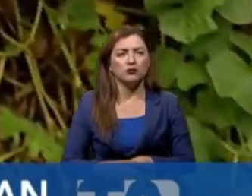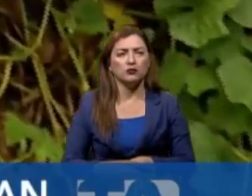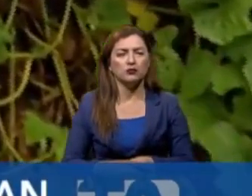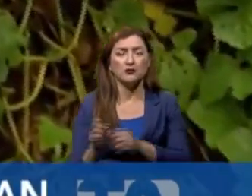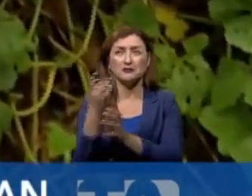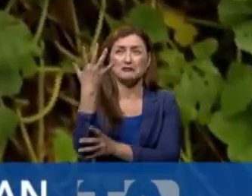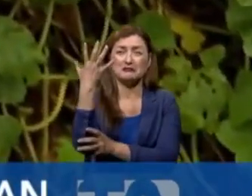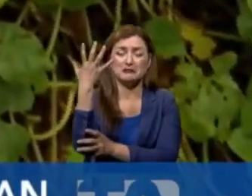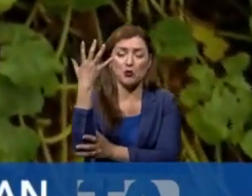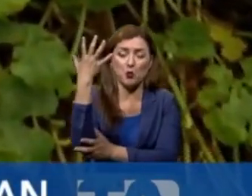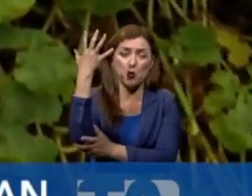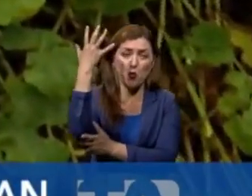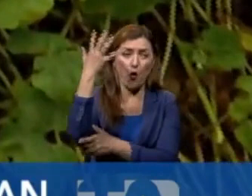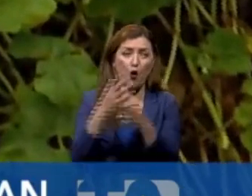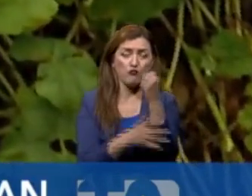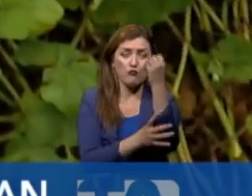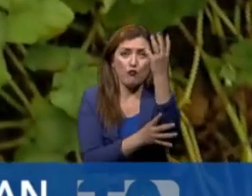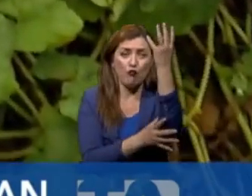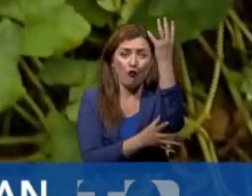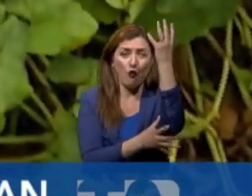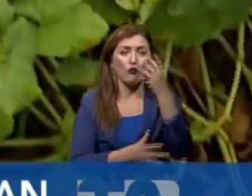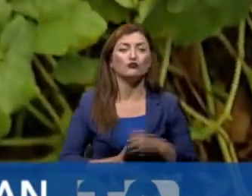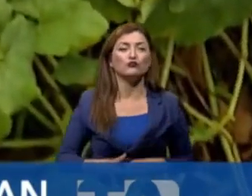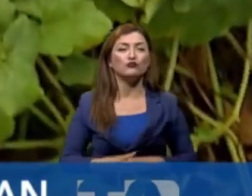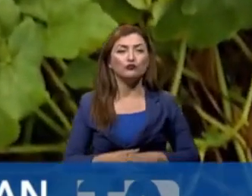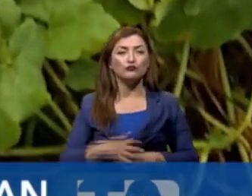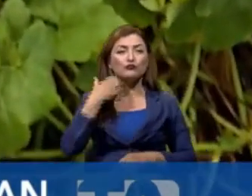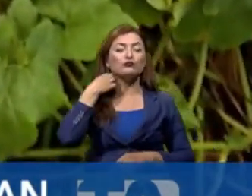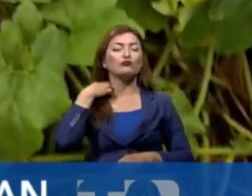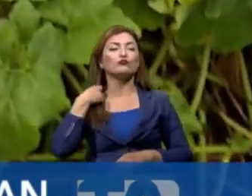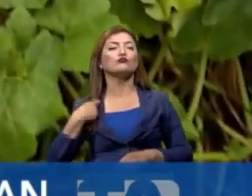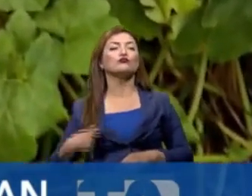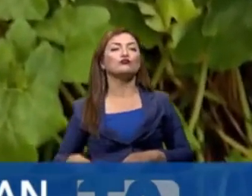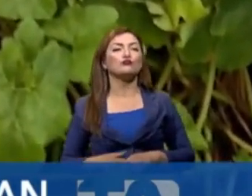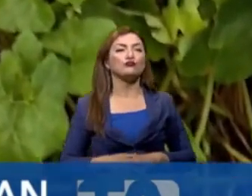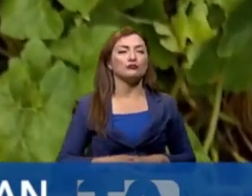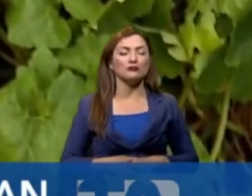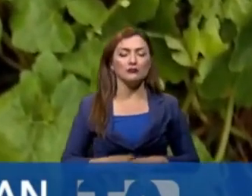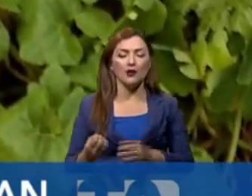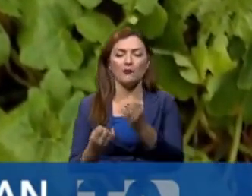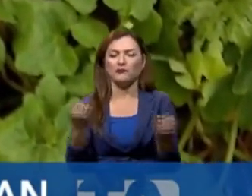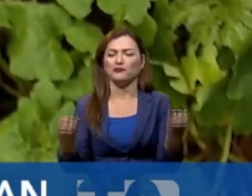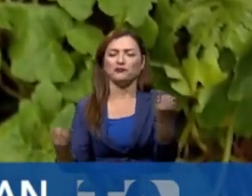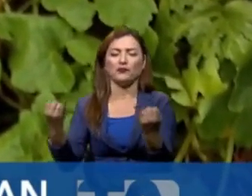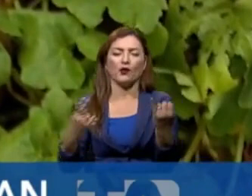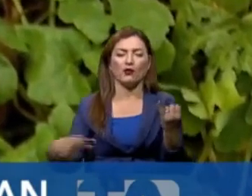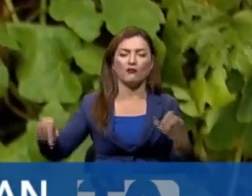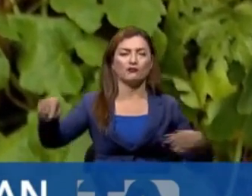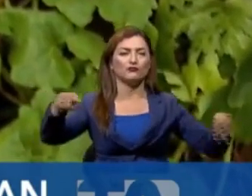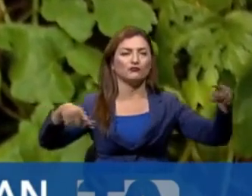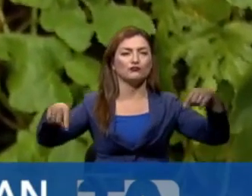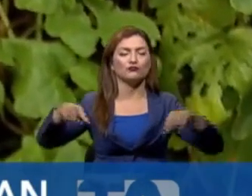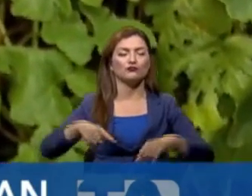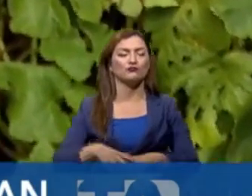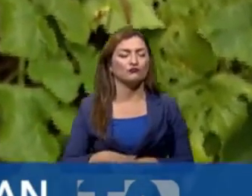gigantescos dentro del espacio y sobre todo esa maleza de mala de mala fe que está creciendo que es la parte de los zambo y Tenemos